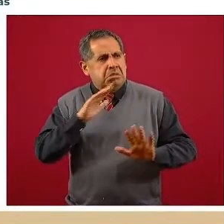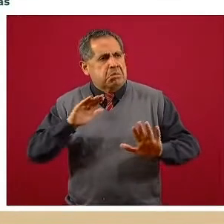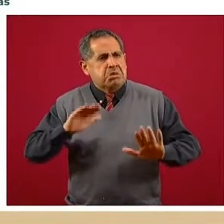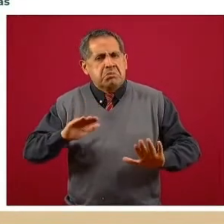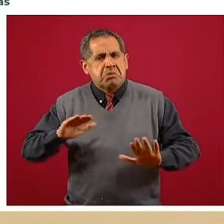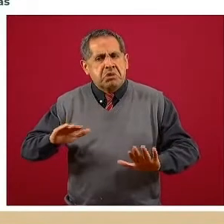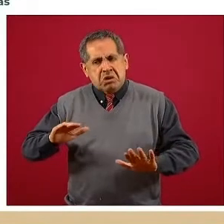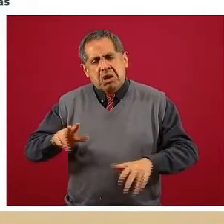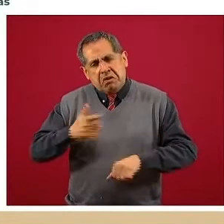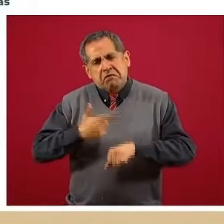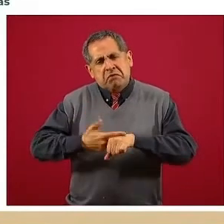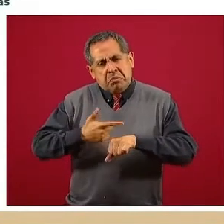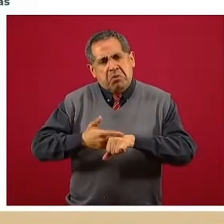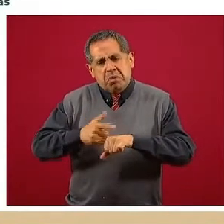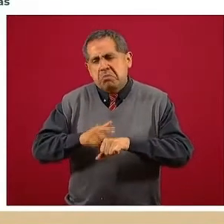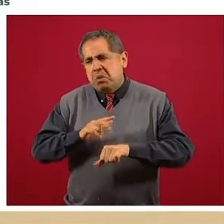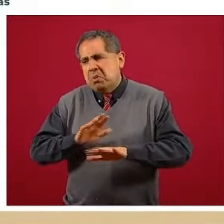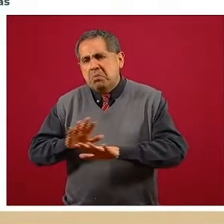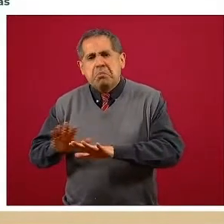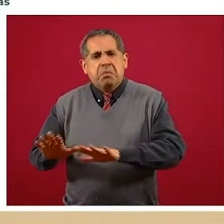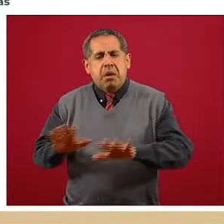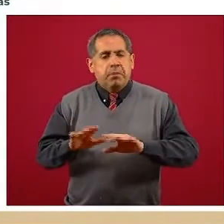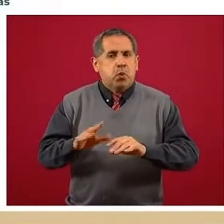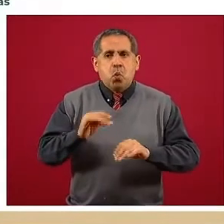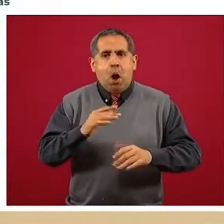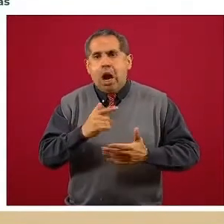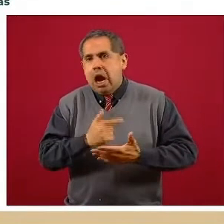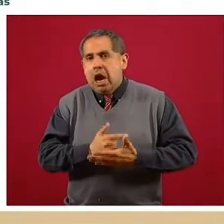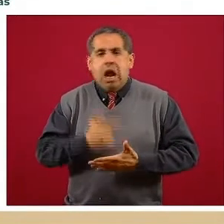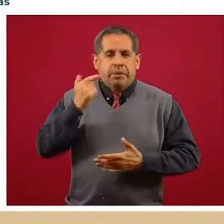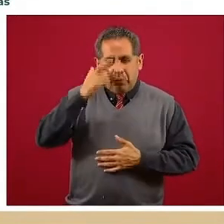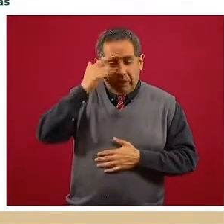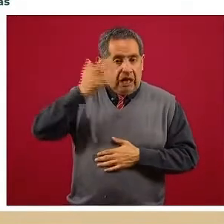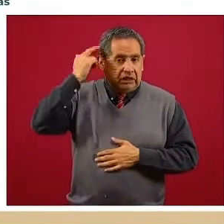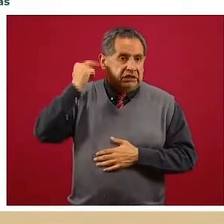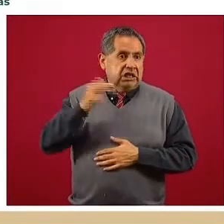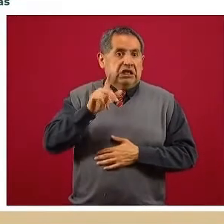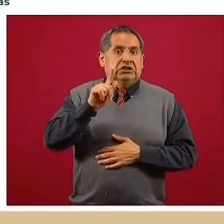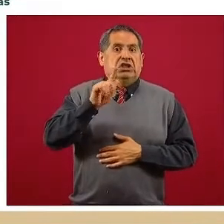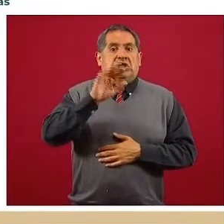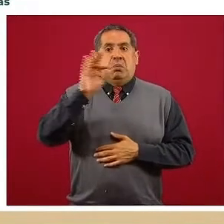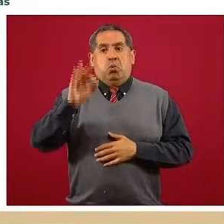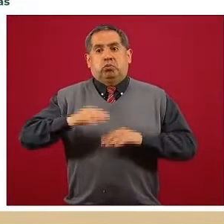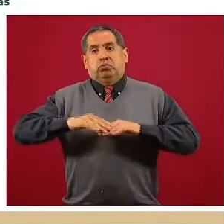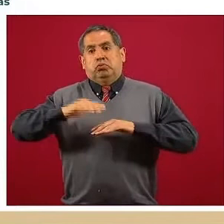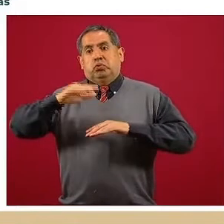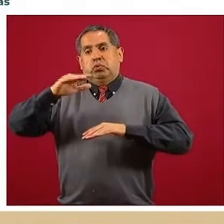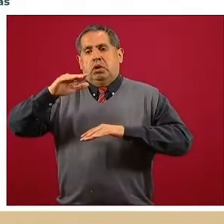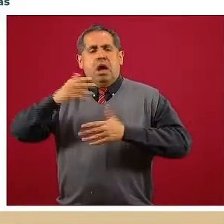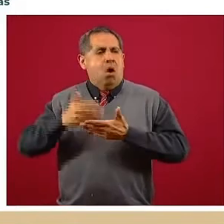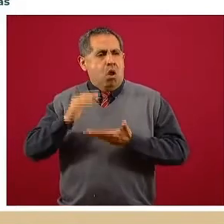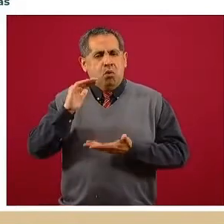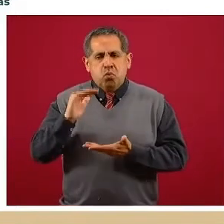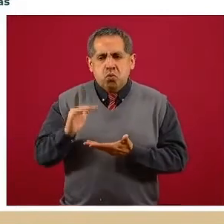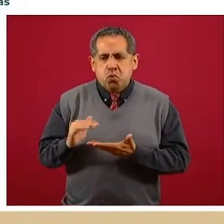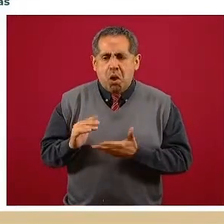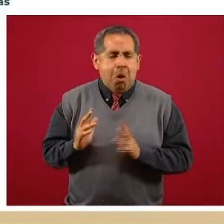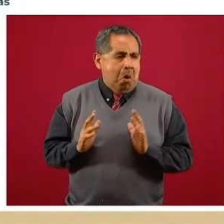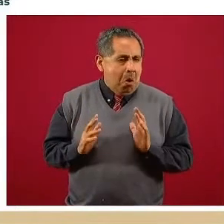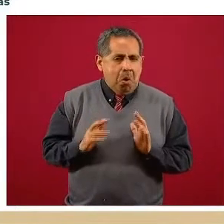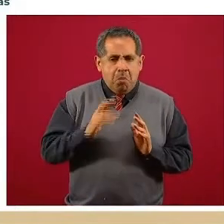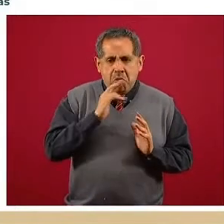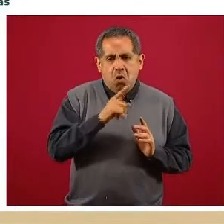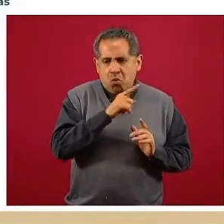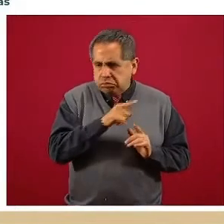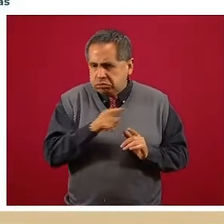teníamos por encima del 70 en prácticamente las primeras semanas de julio, ¿no? Entonces esto es una constante también